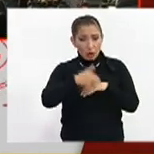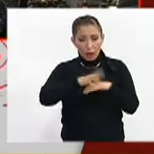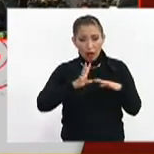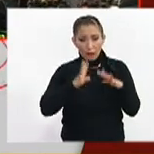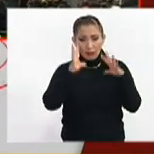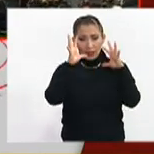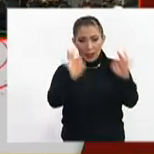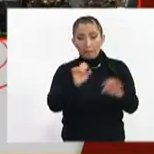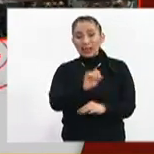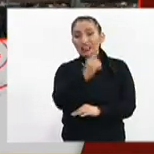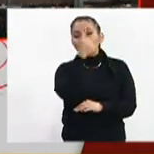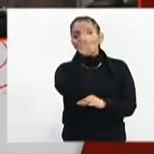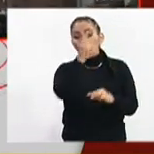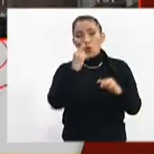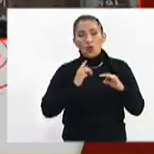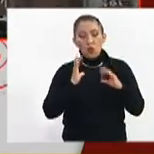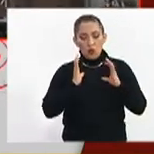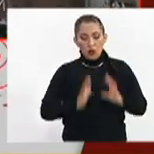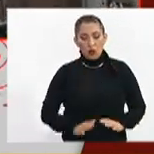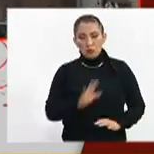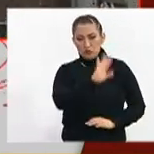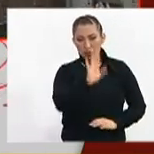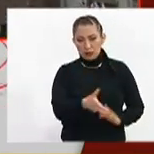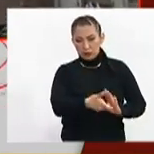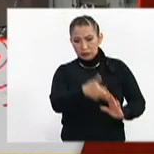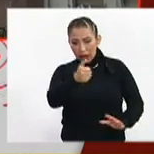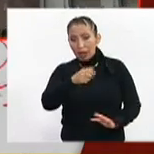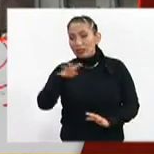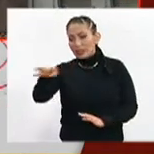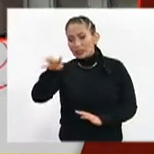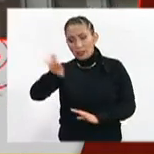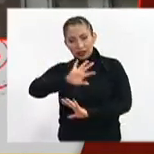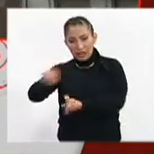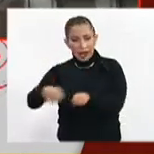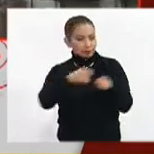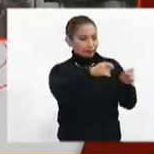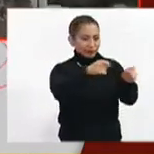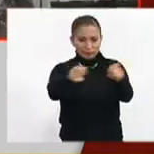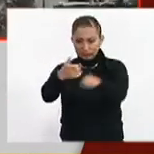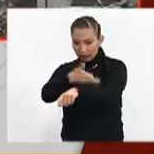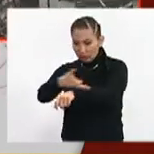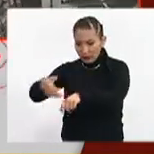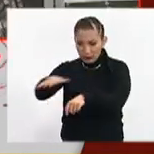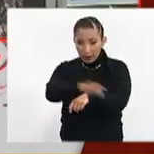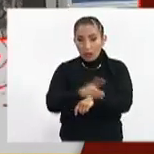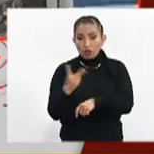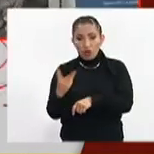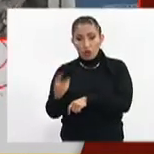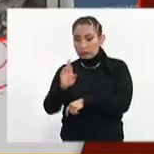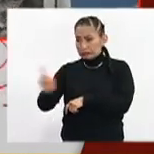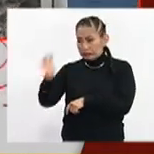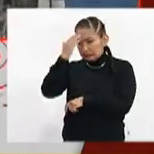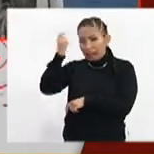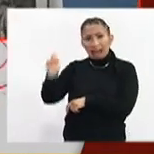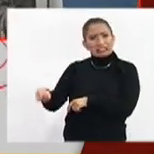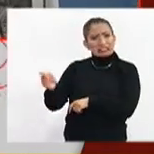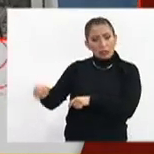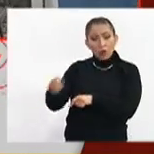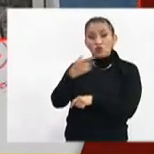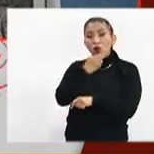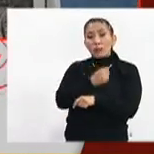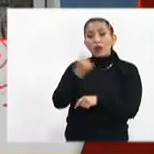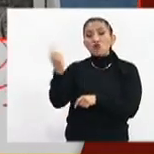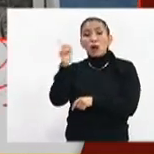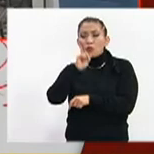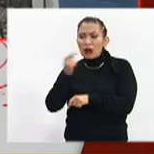oficial son 21 cuerpos recuperados, 19 ya los tienen sus familiares, 2 no han sido reconocidos, se trata de un hombre y